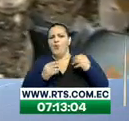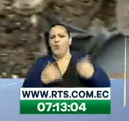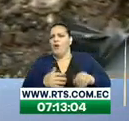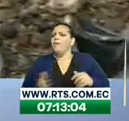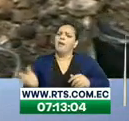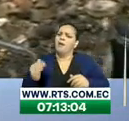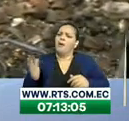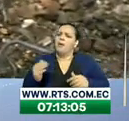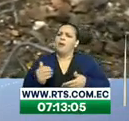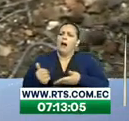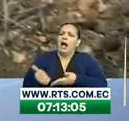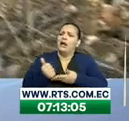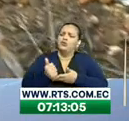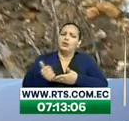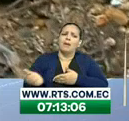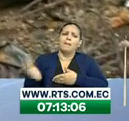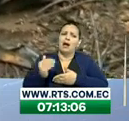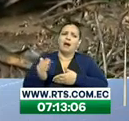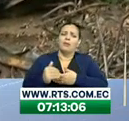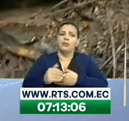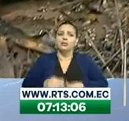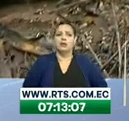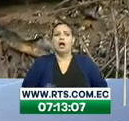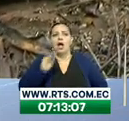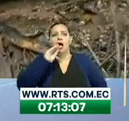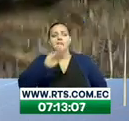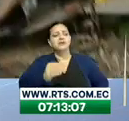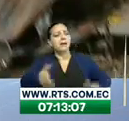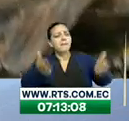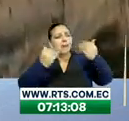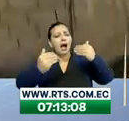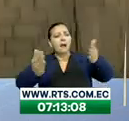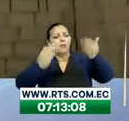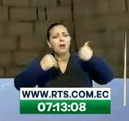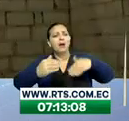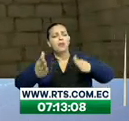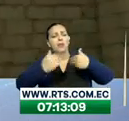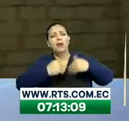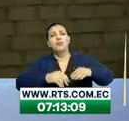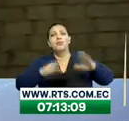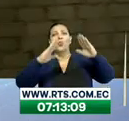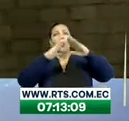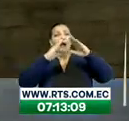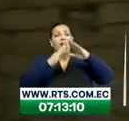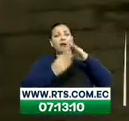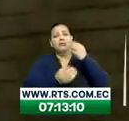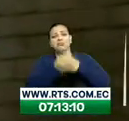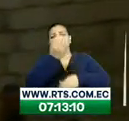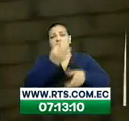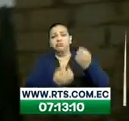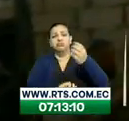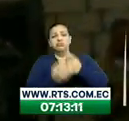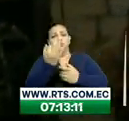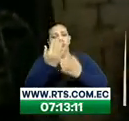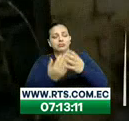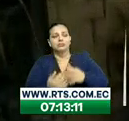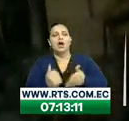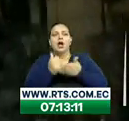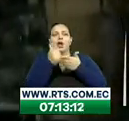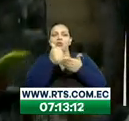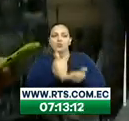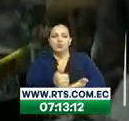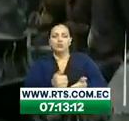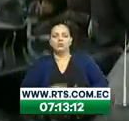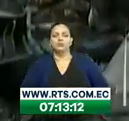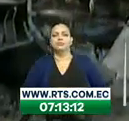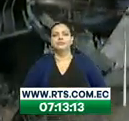ellos pudieron salir adelante. Todo el techo, todo está prácticamente destruido. Con